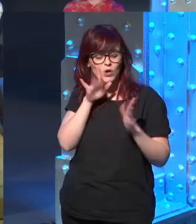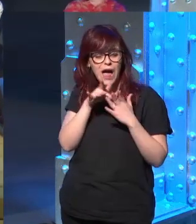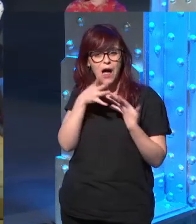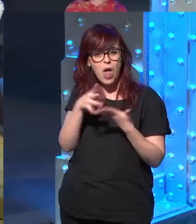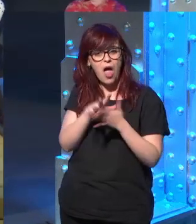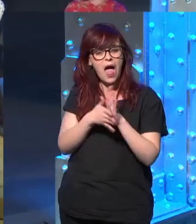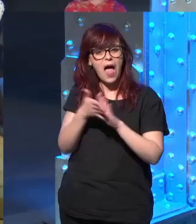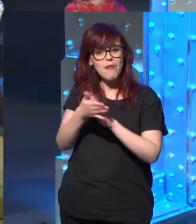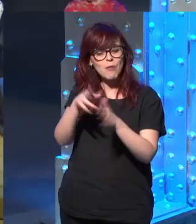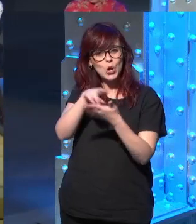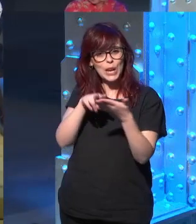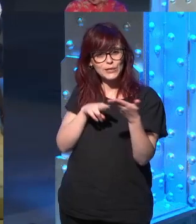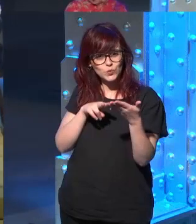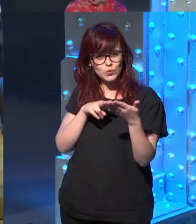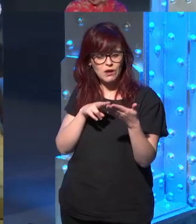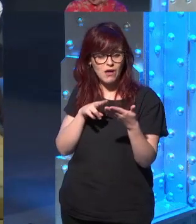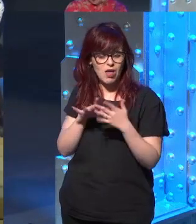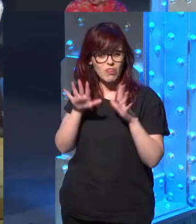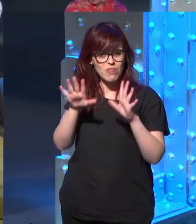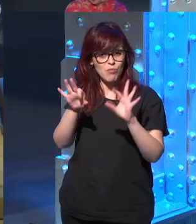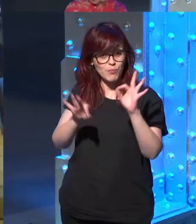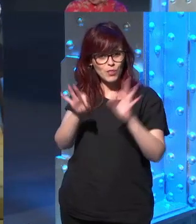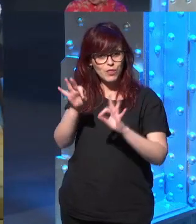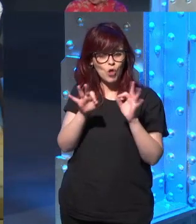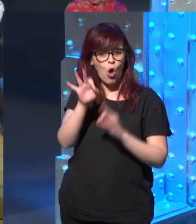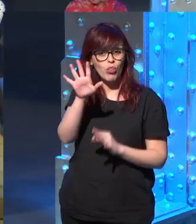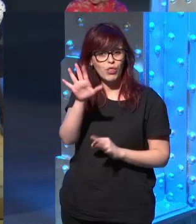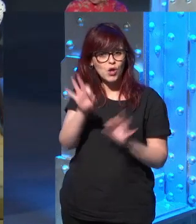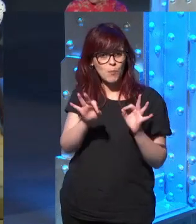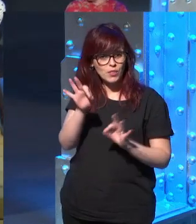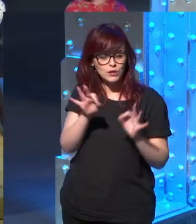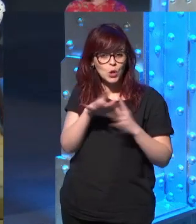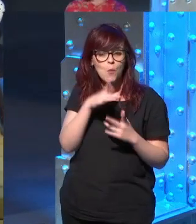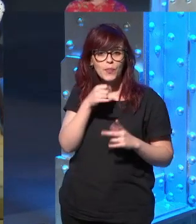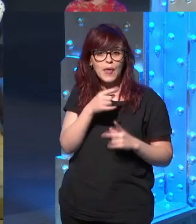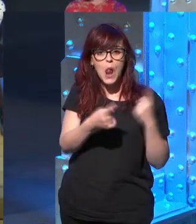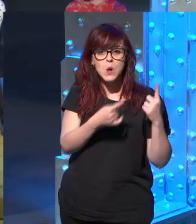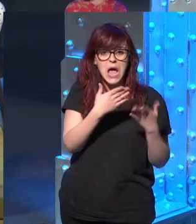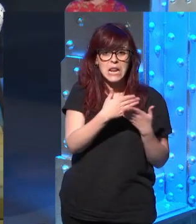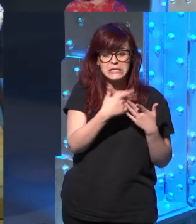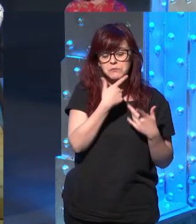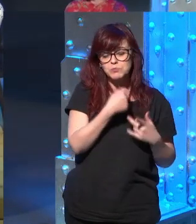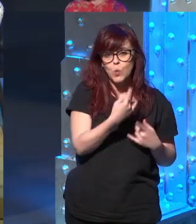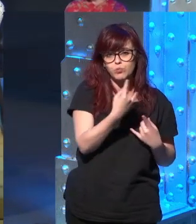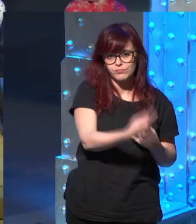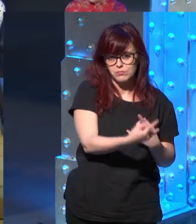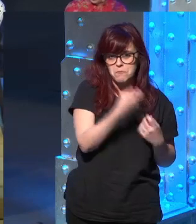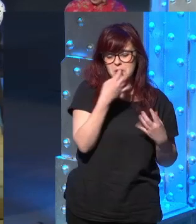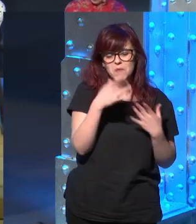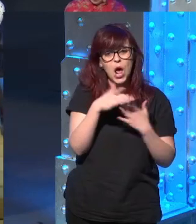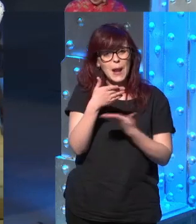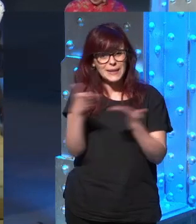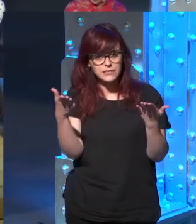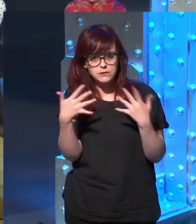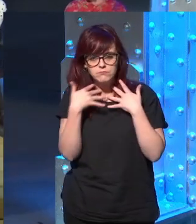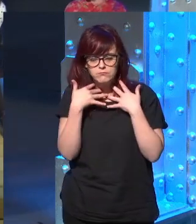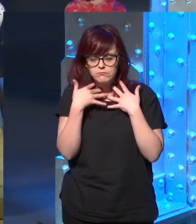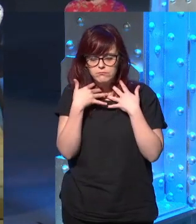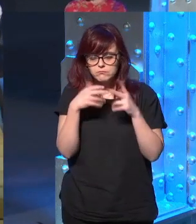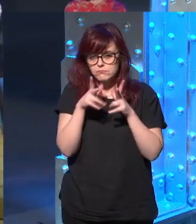hablando, al 10% menos, el 5% de la clase le puede gustar, pero para otros se convierte en un monstruo y en una puerta